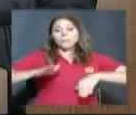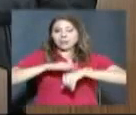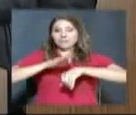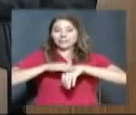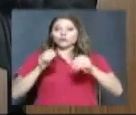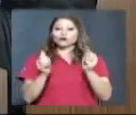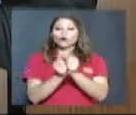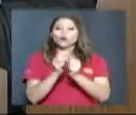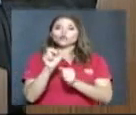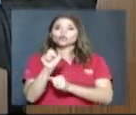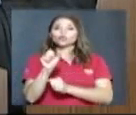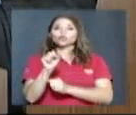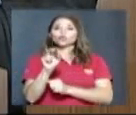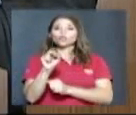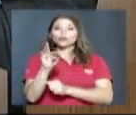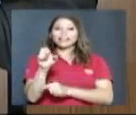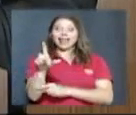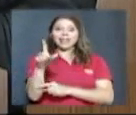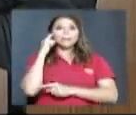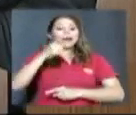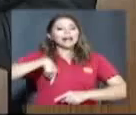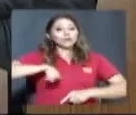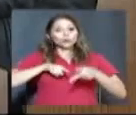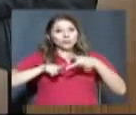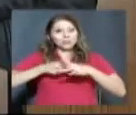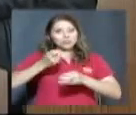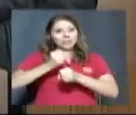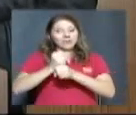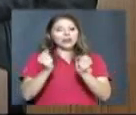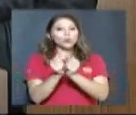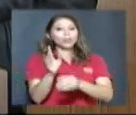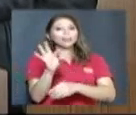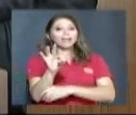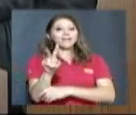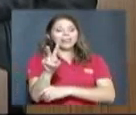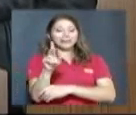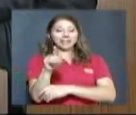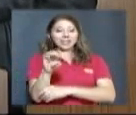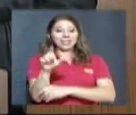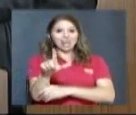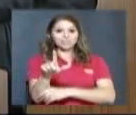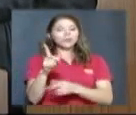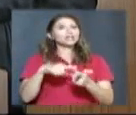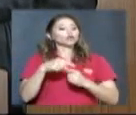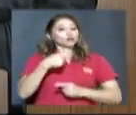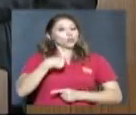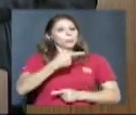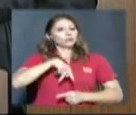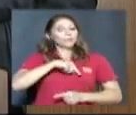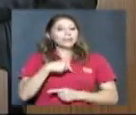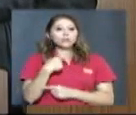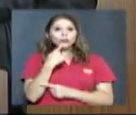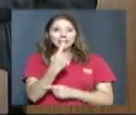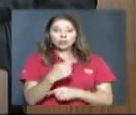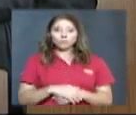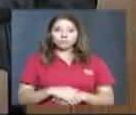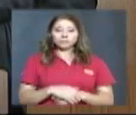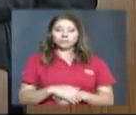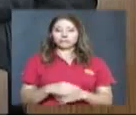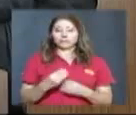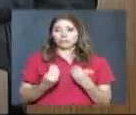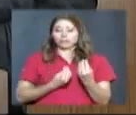los permisos experimentales para que empecemos a trabajar en televisión digital. Entonces, en lo personal, yo le digo, no es posible que, a como